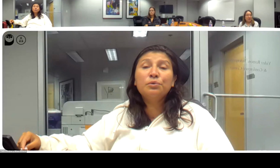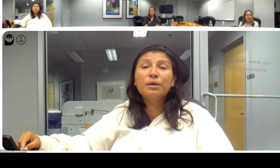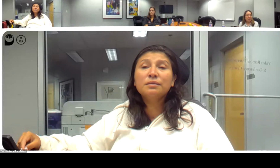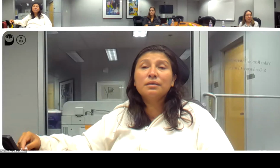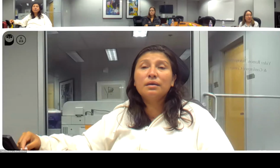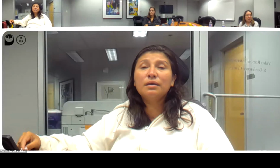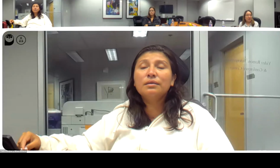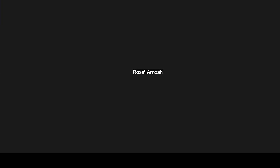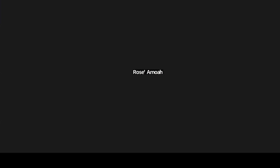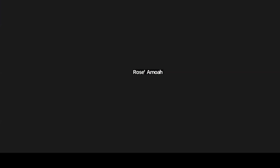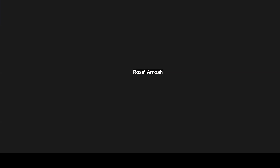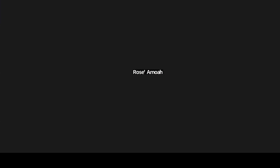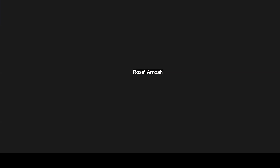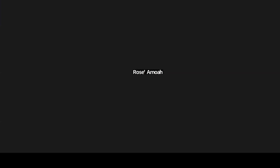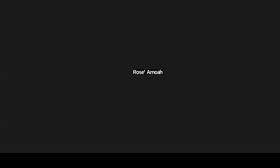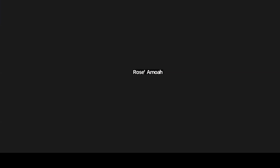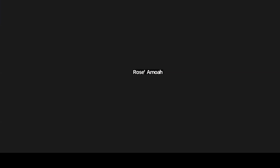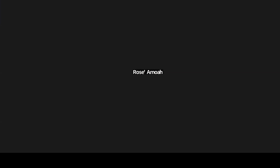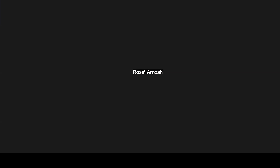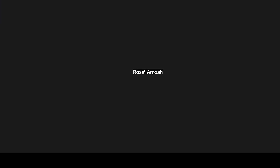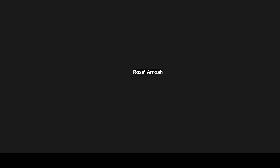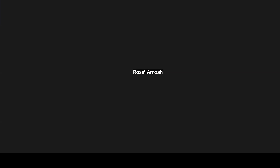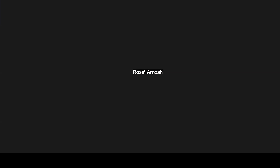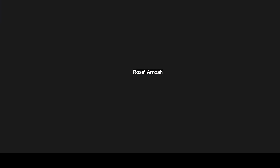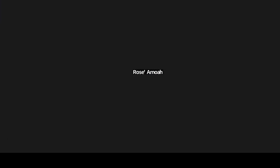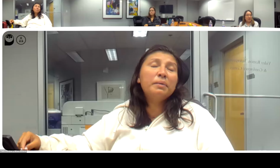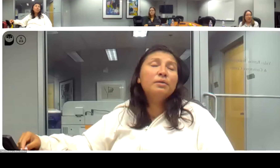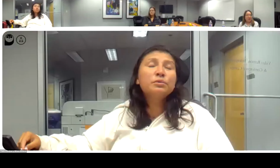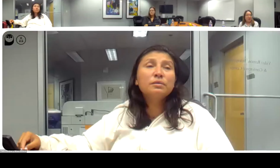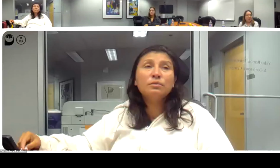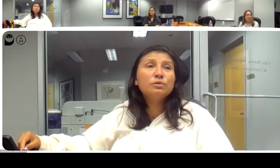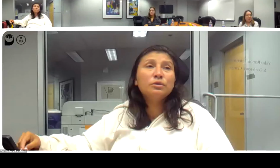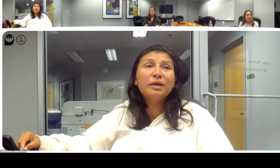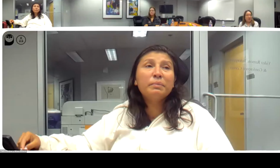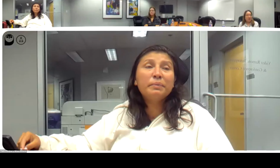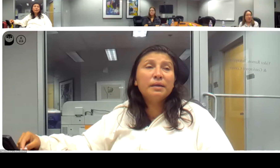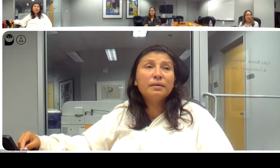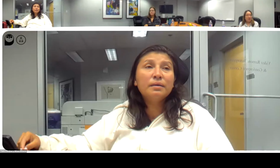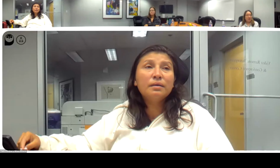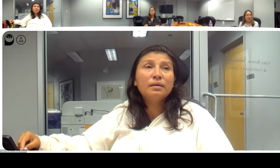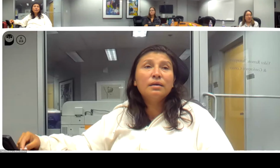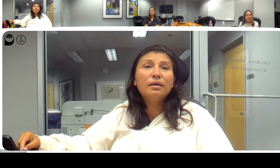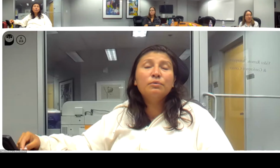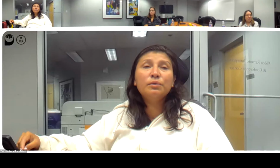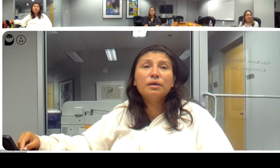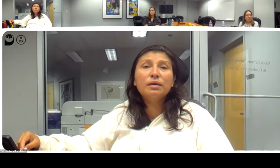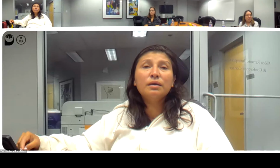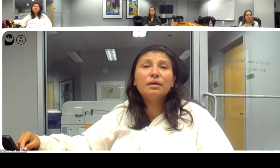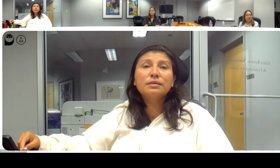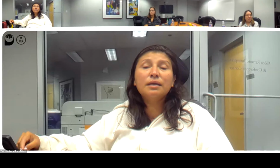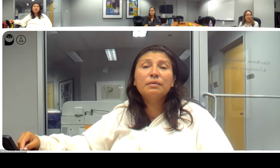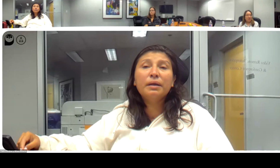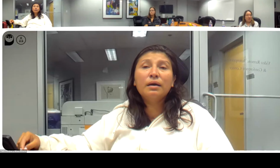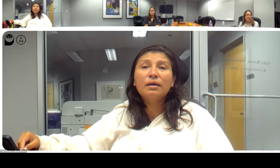el seguro sería bueno que se lo dieran. Si tiene papeles o no tuviera papeles. Es lo bueno